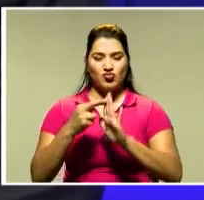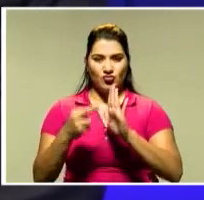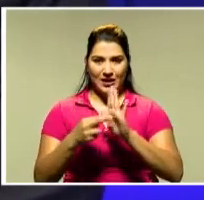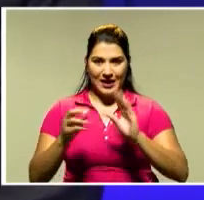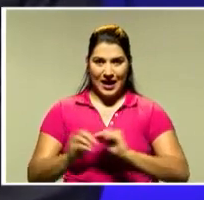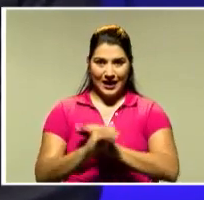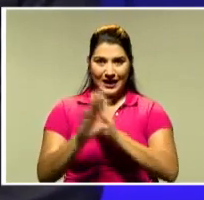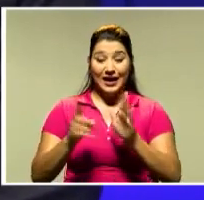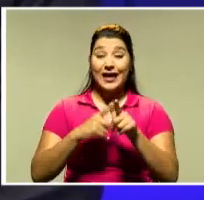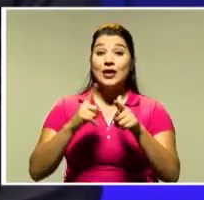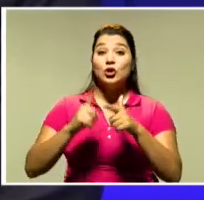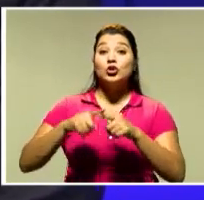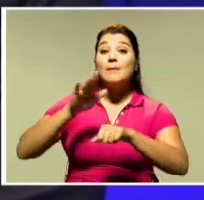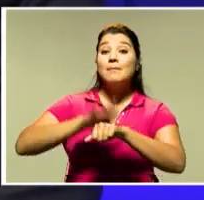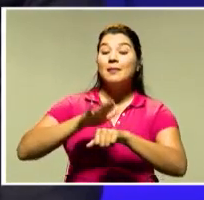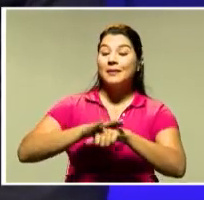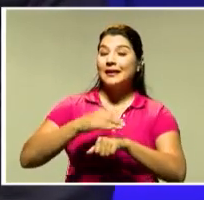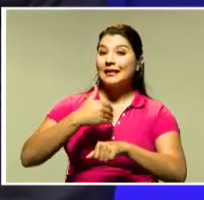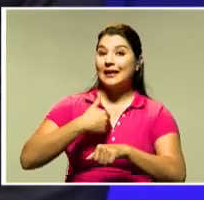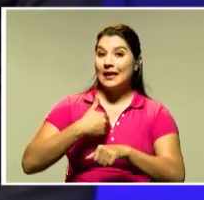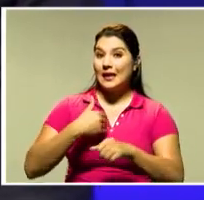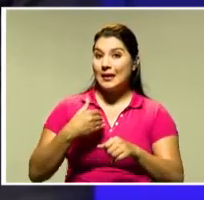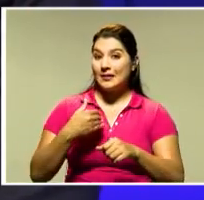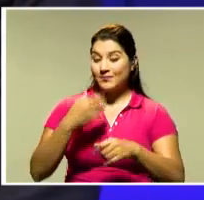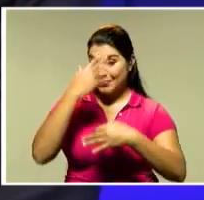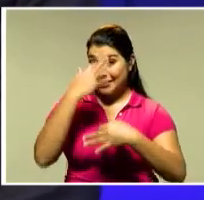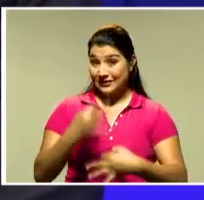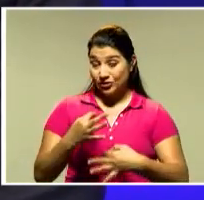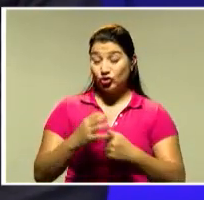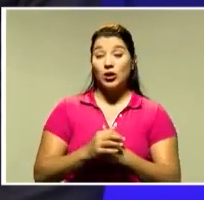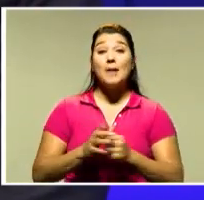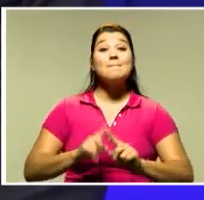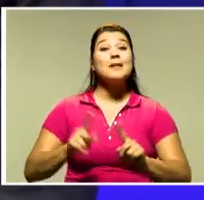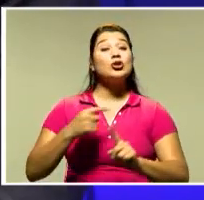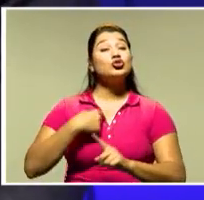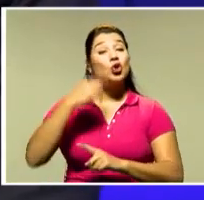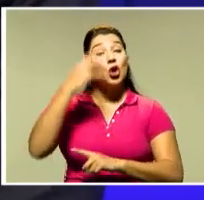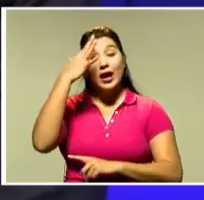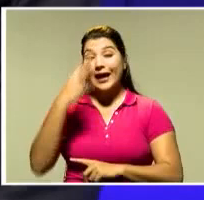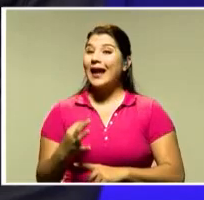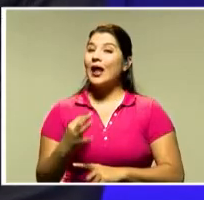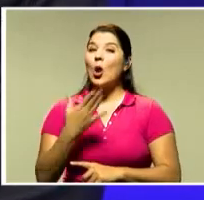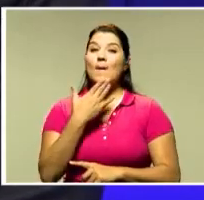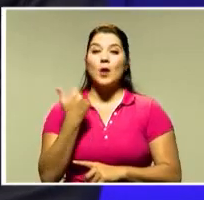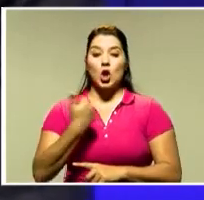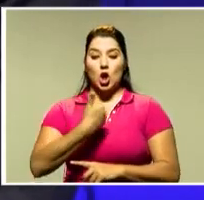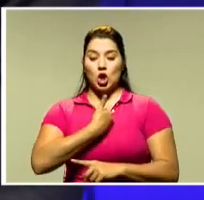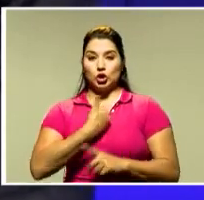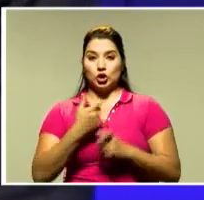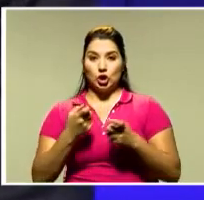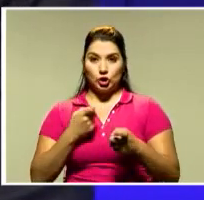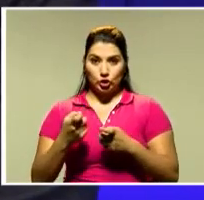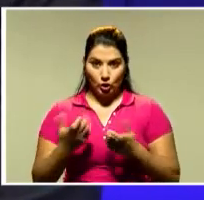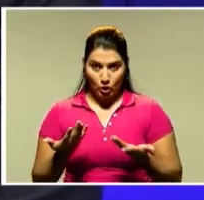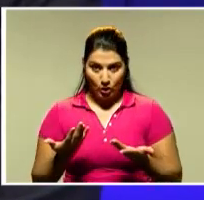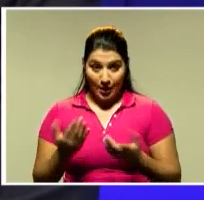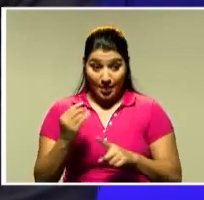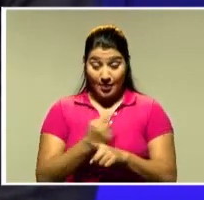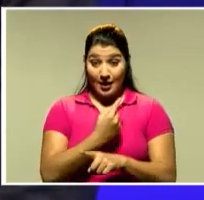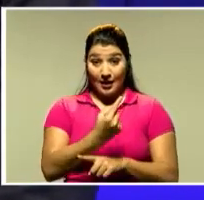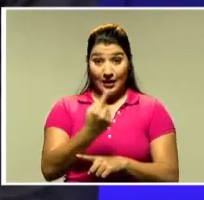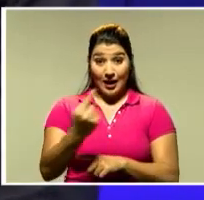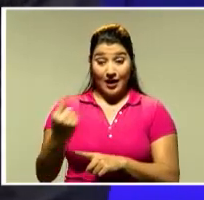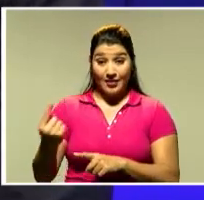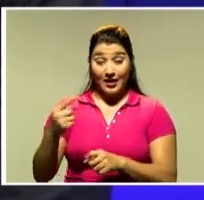que se tomen decisiones efectivamente. Pero yo diría que el componente fundamental ha sido la autocontención de